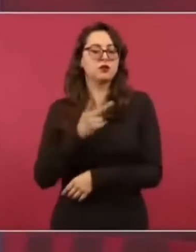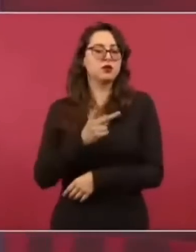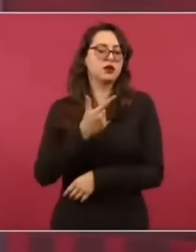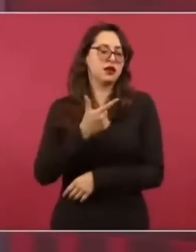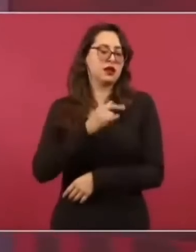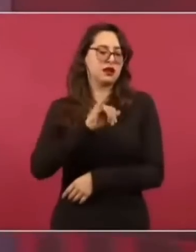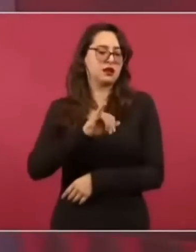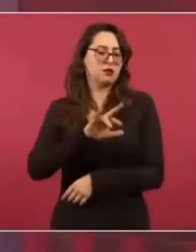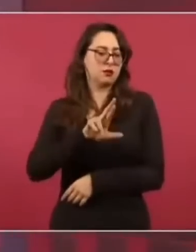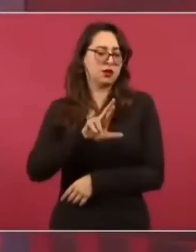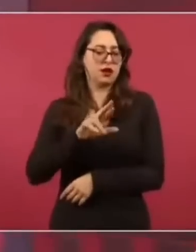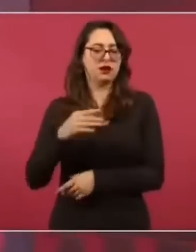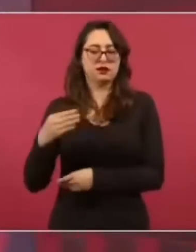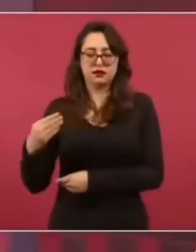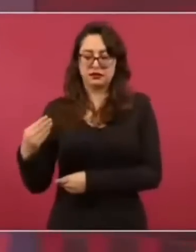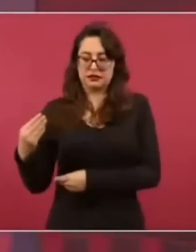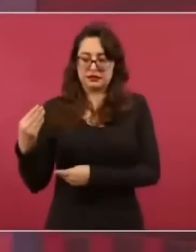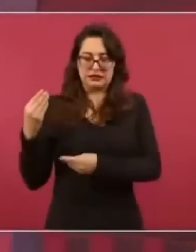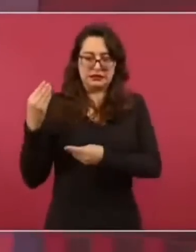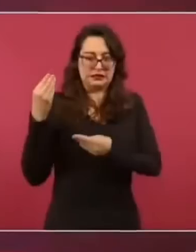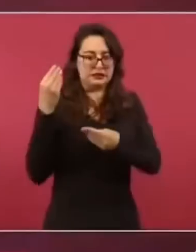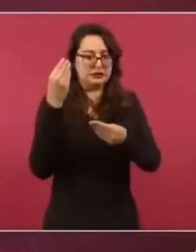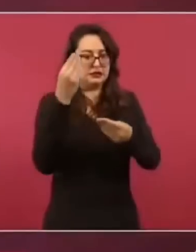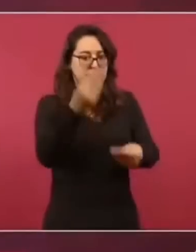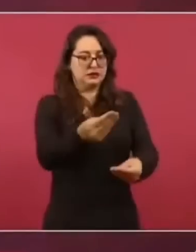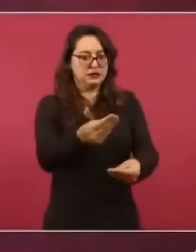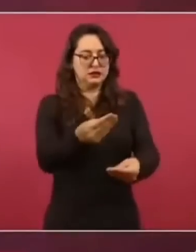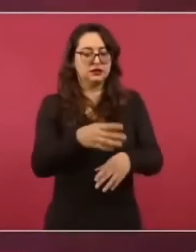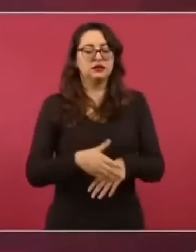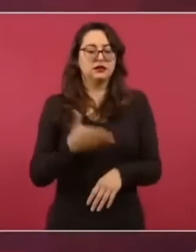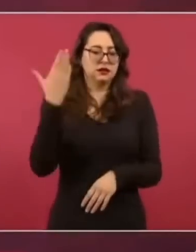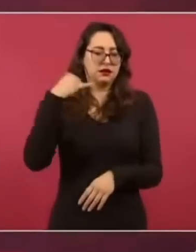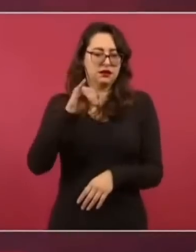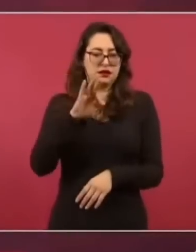entonces todos los documentos.